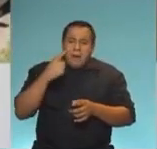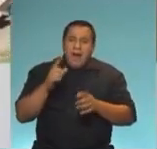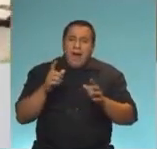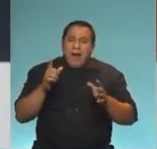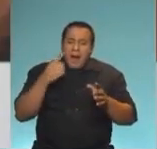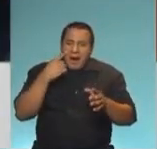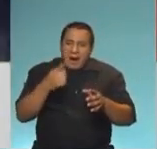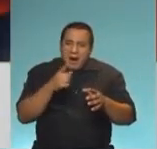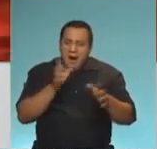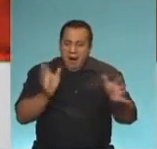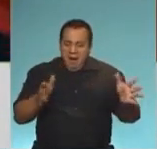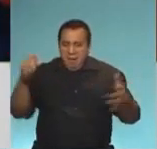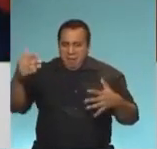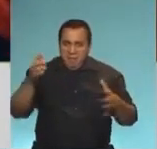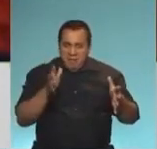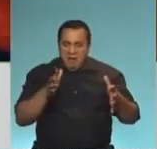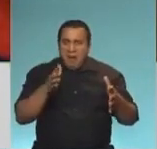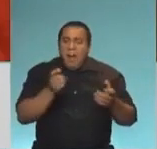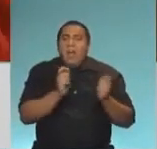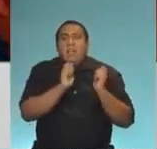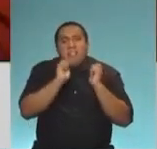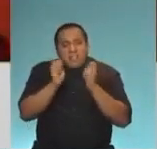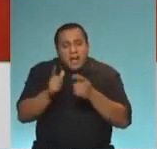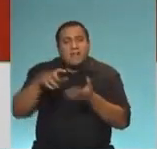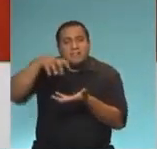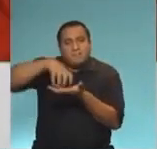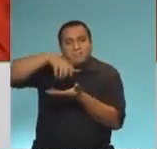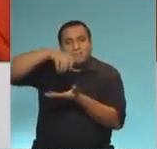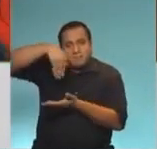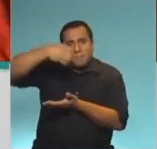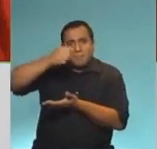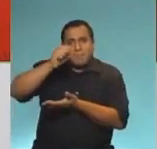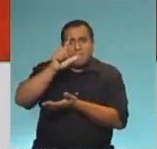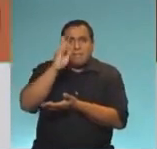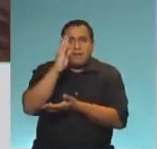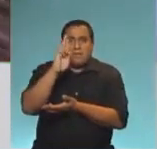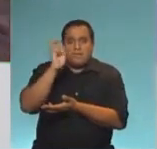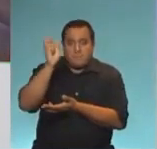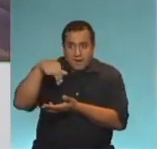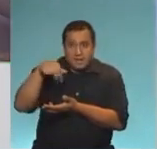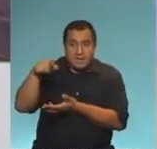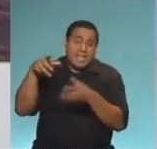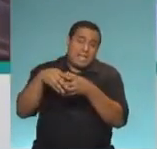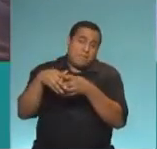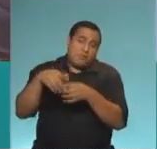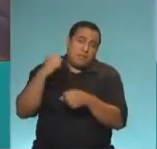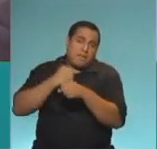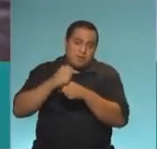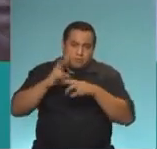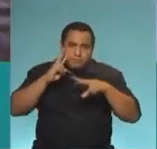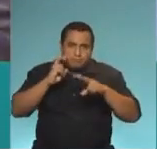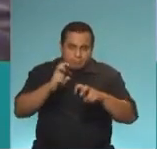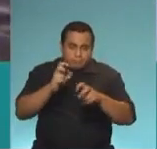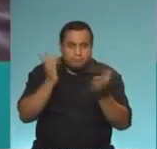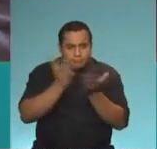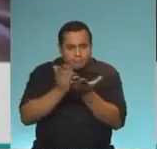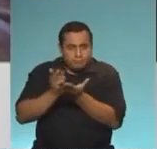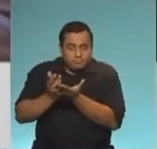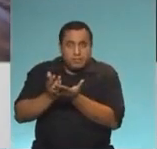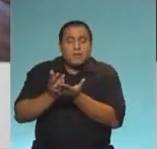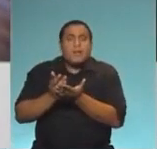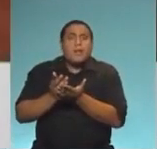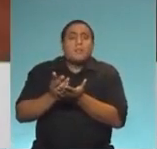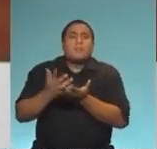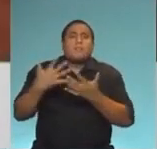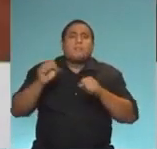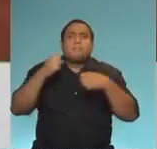imágenes, al servicio de ustedes, que son quienes se ocupan de investigar y de poder avanzar en estos estudios que nos permiten